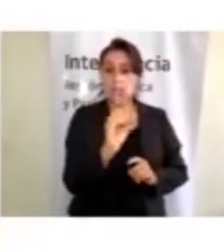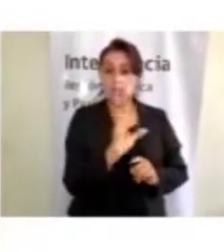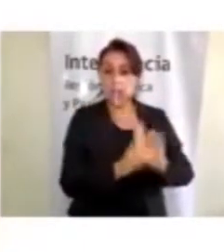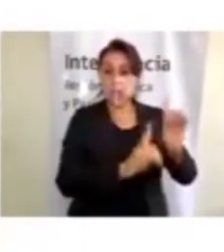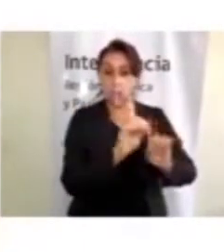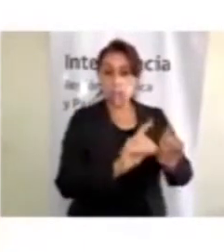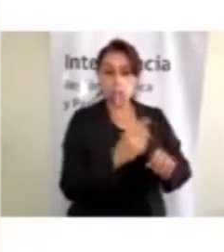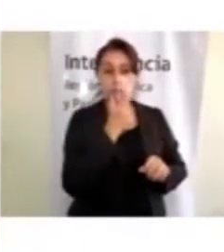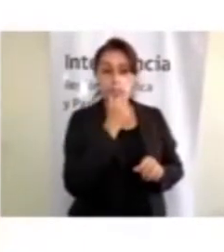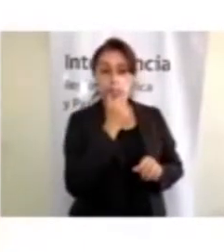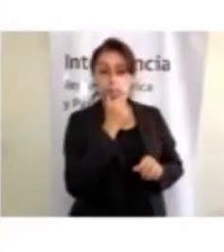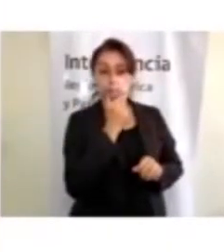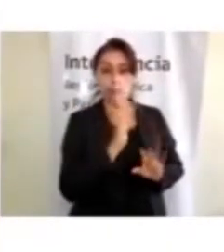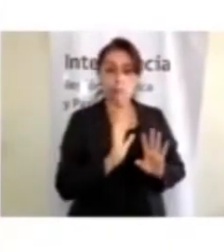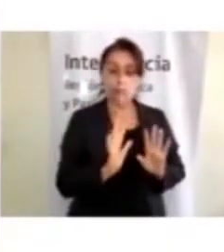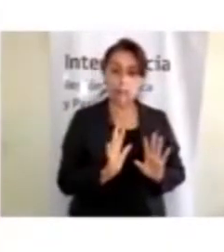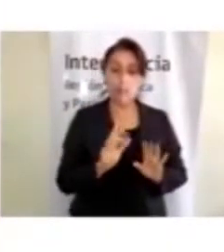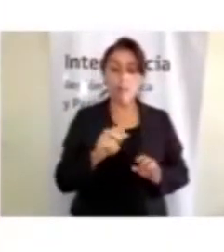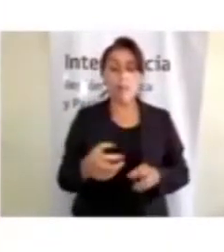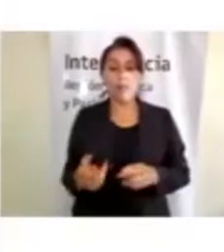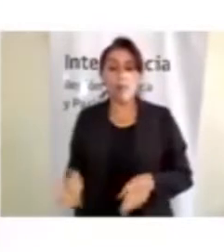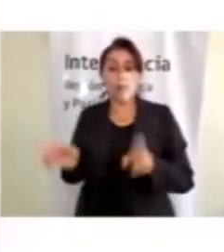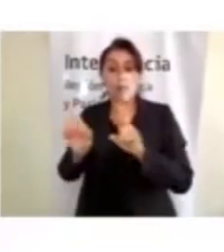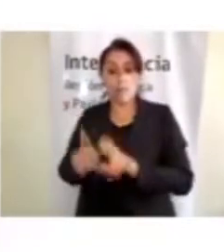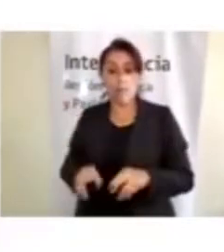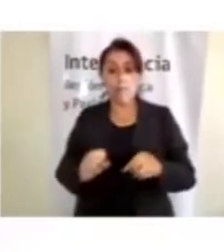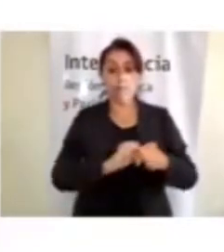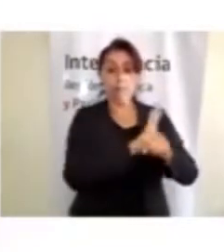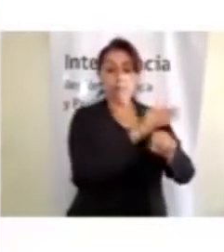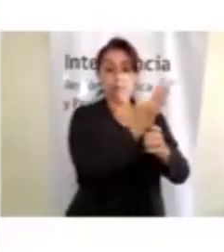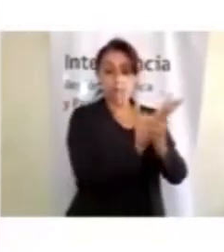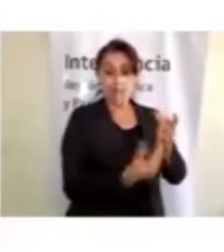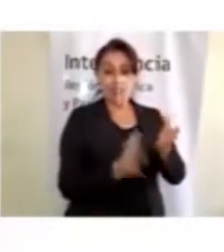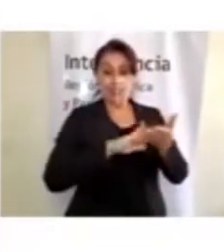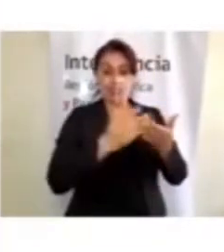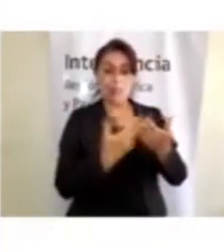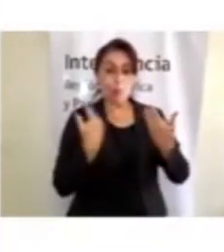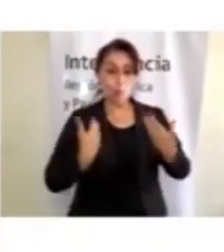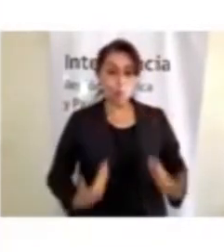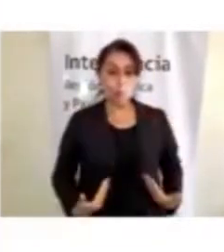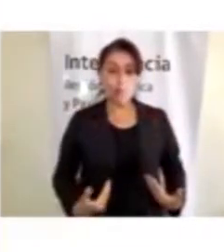son sospechosos. Recuperados a la fecha tenemos